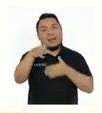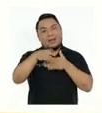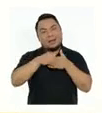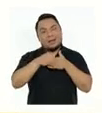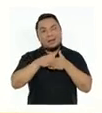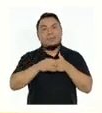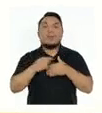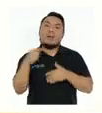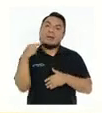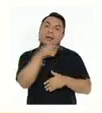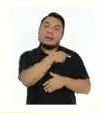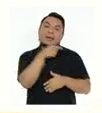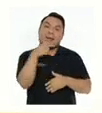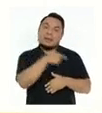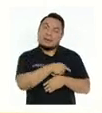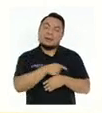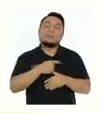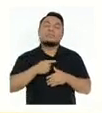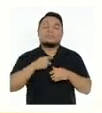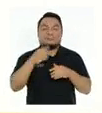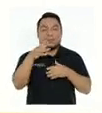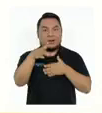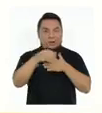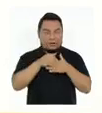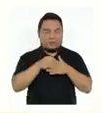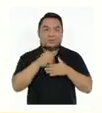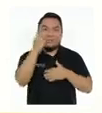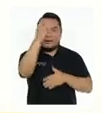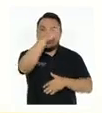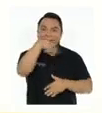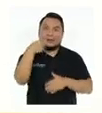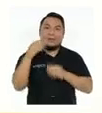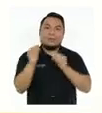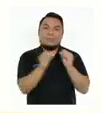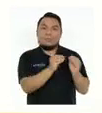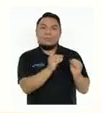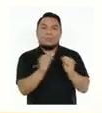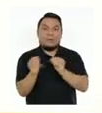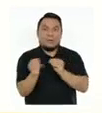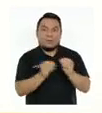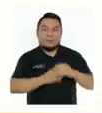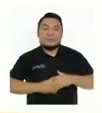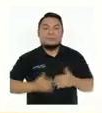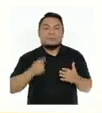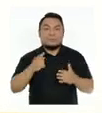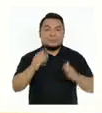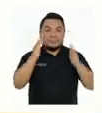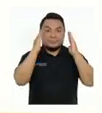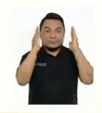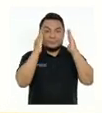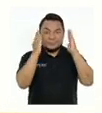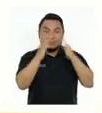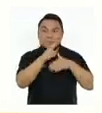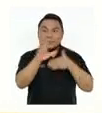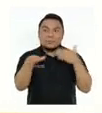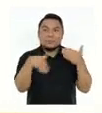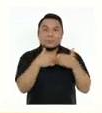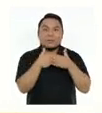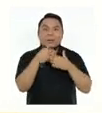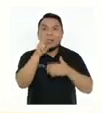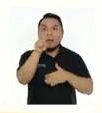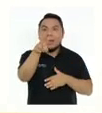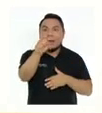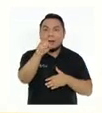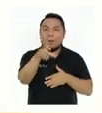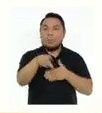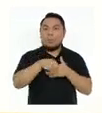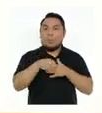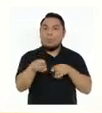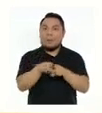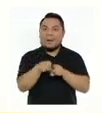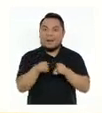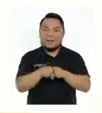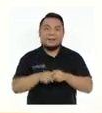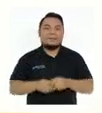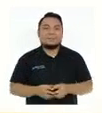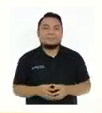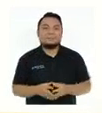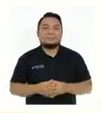Al otro lado. Eso, sigue mis movimientos. Atento a cada detalle. Bien.